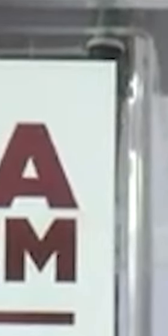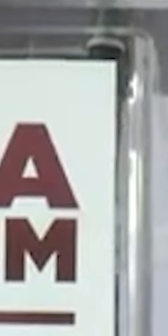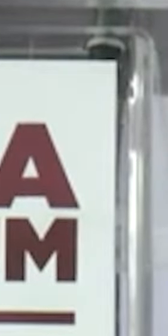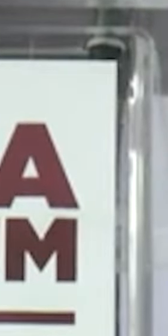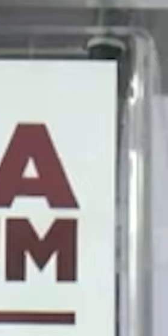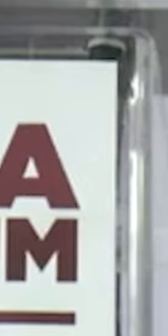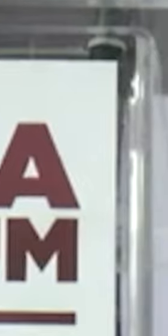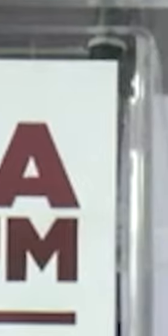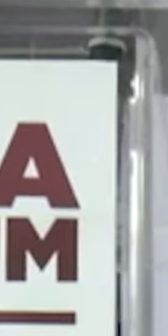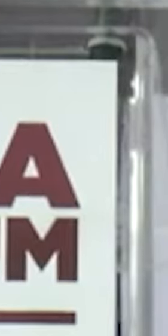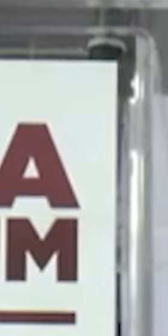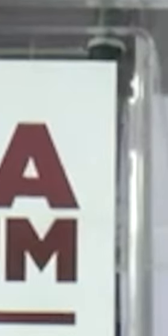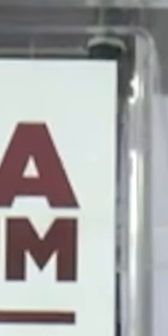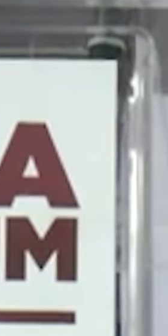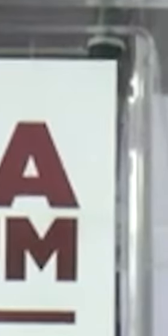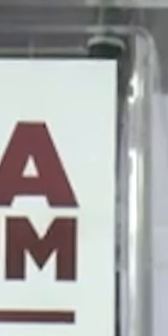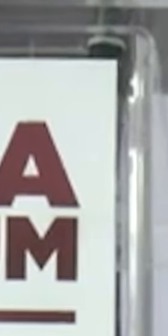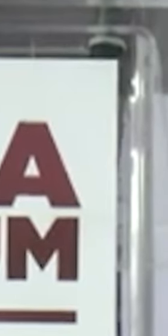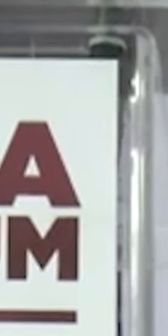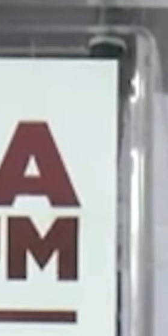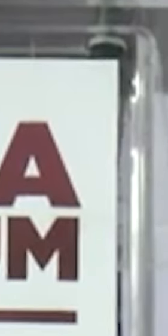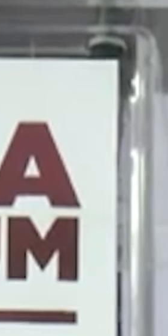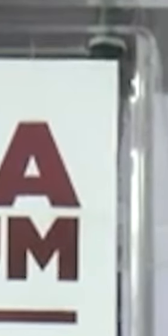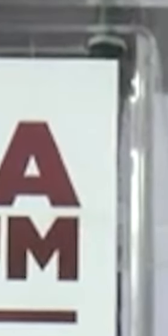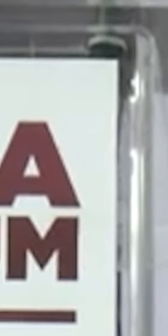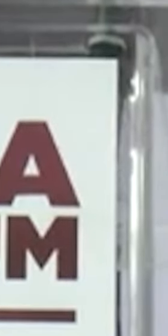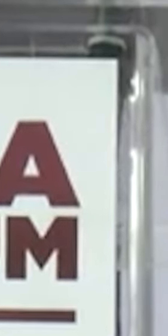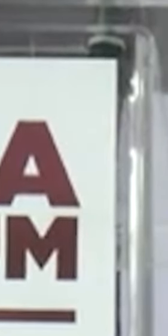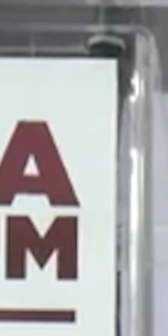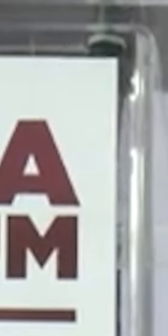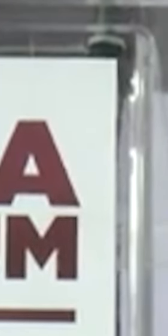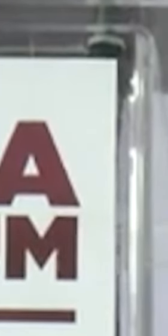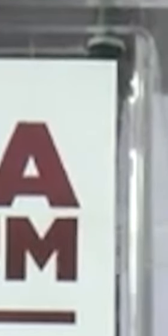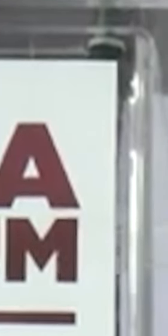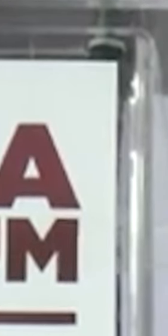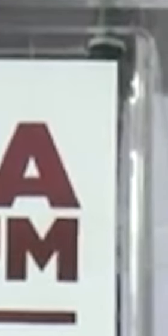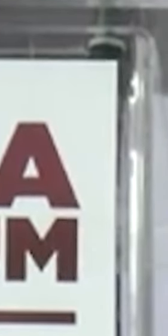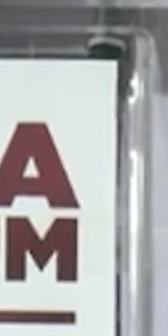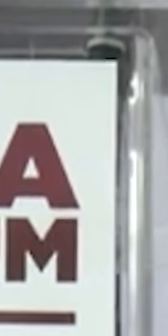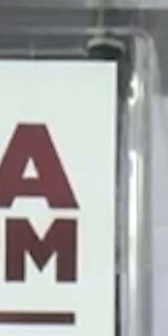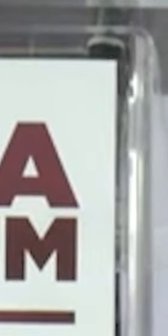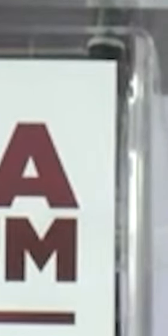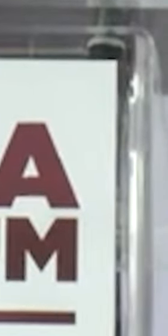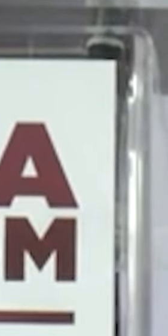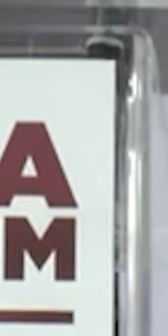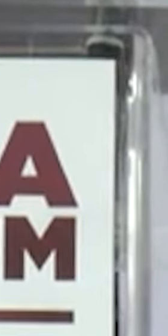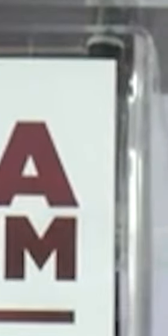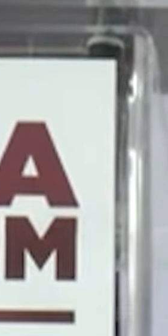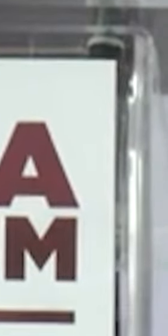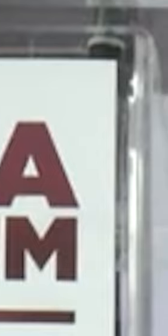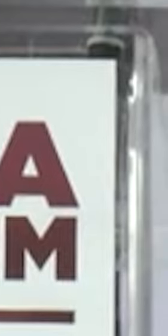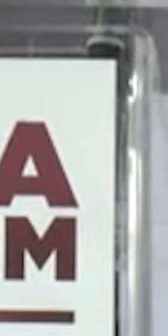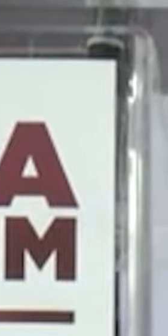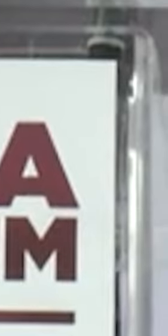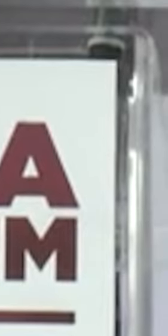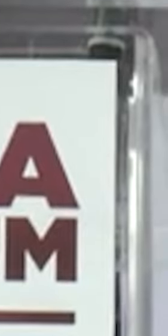someteré a ningún poder económico, político o extranjero.